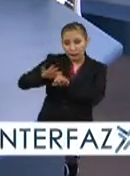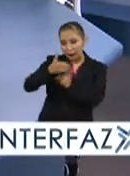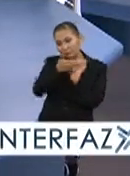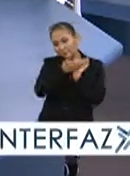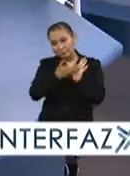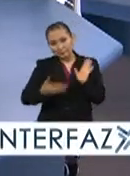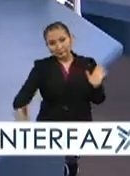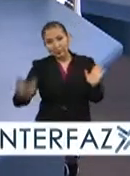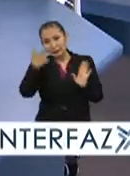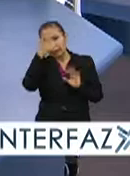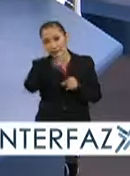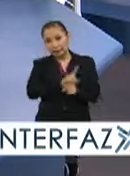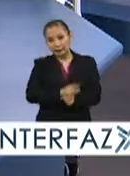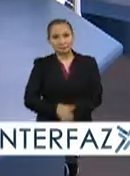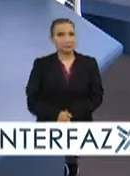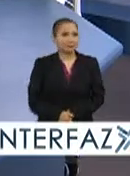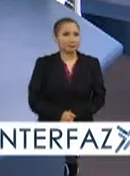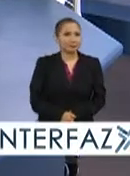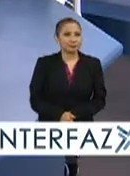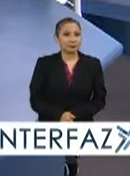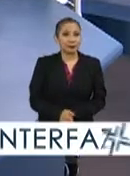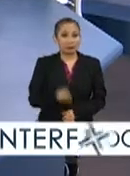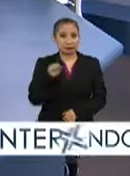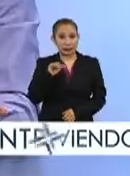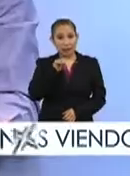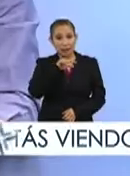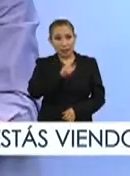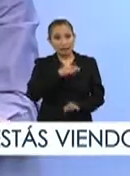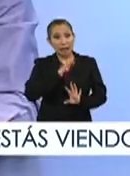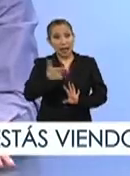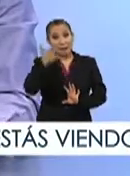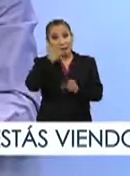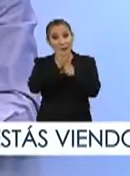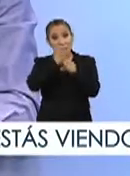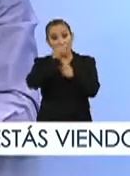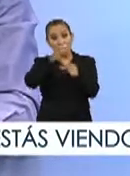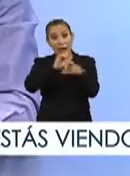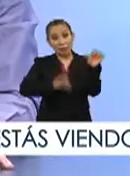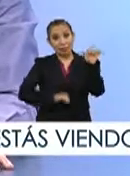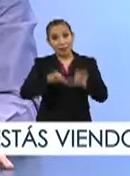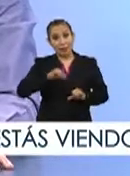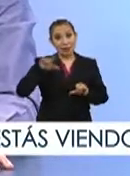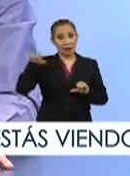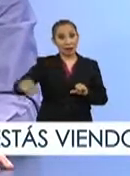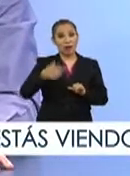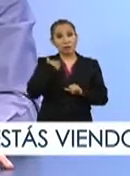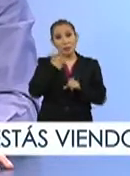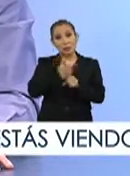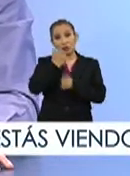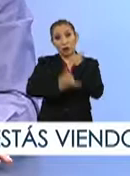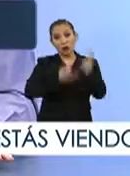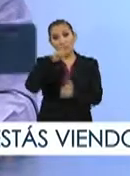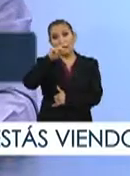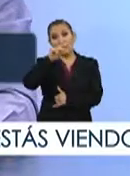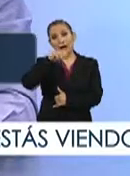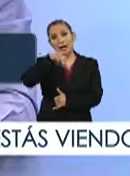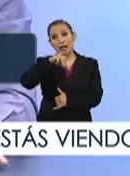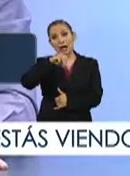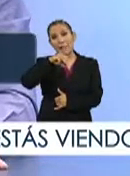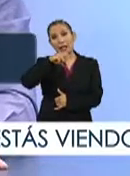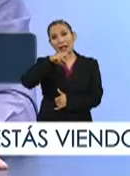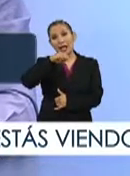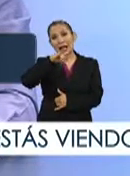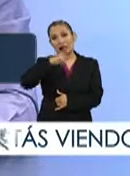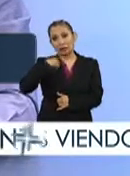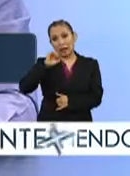lo largo de 7 días de Juegos. Así es, Ana, ya 7º día de actividades de estos primeros Juegos Panamericanos Universitarios